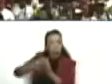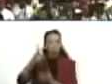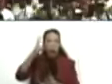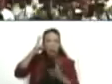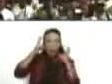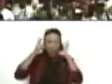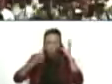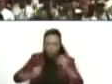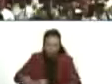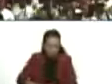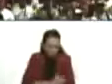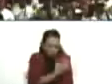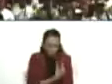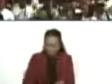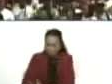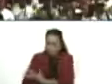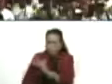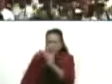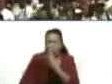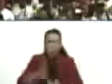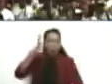esa canción.